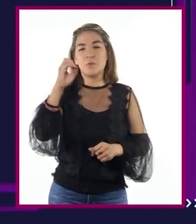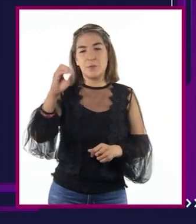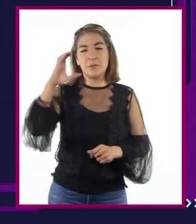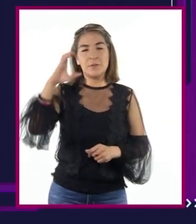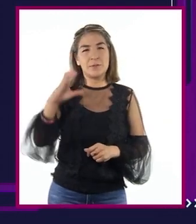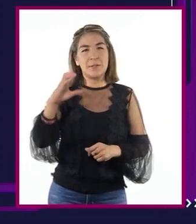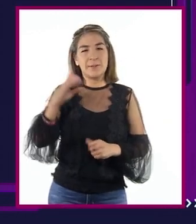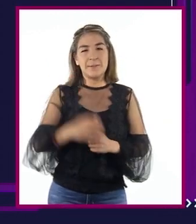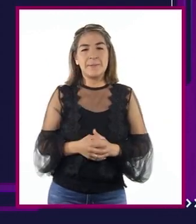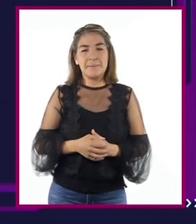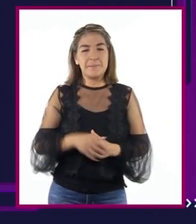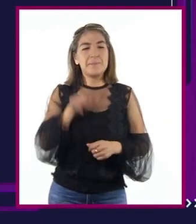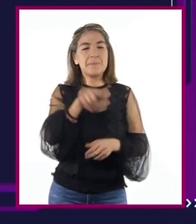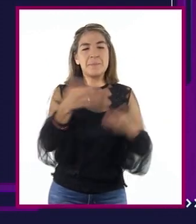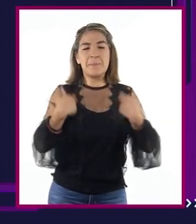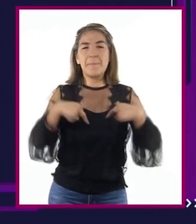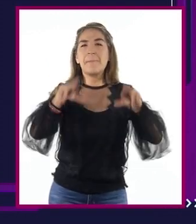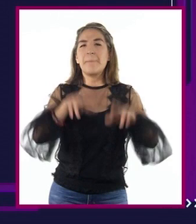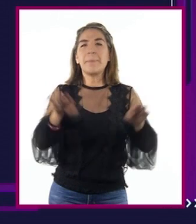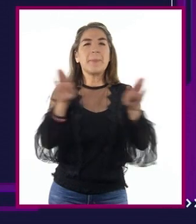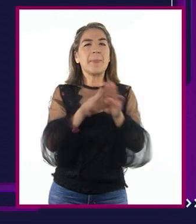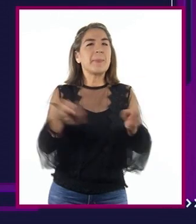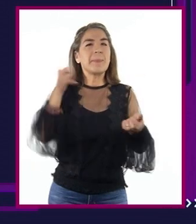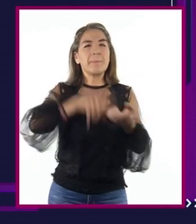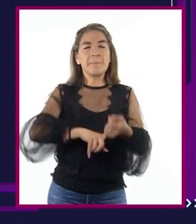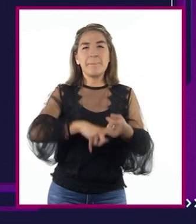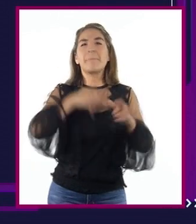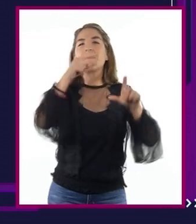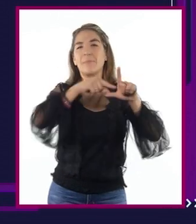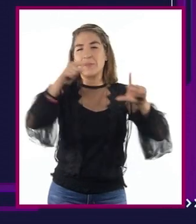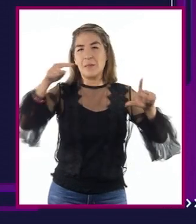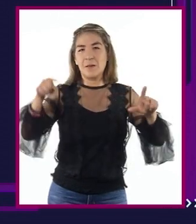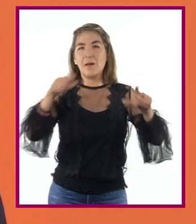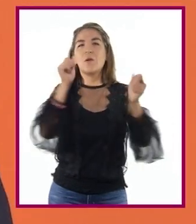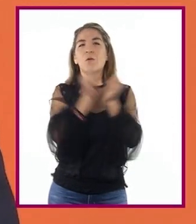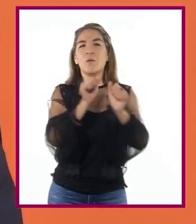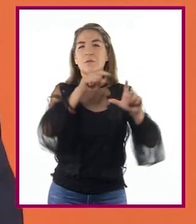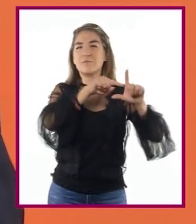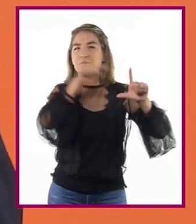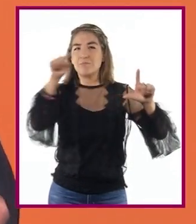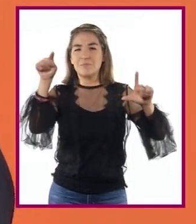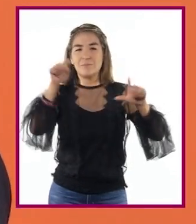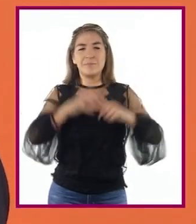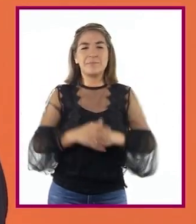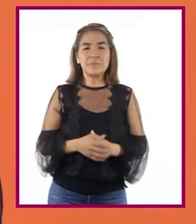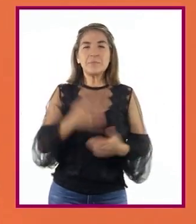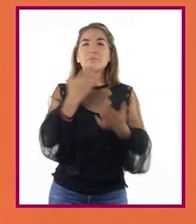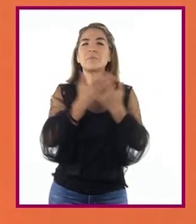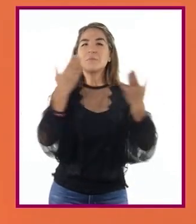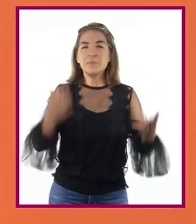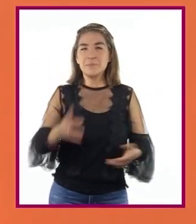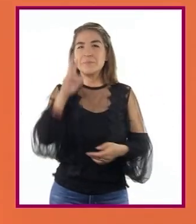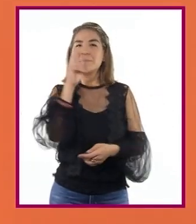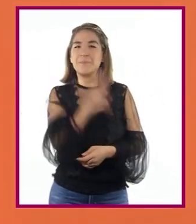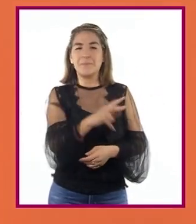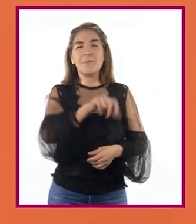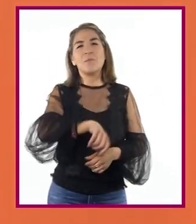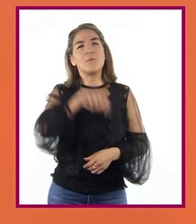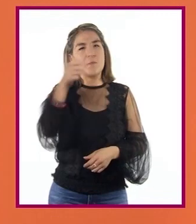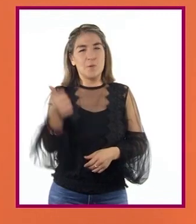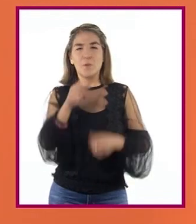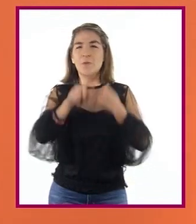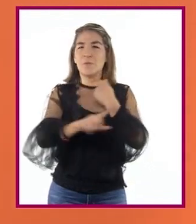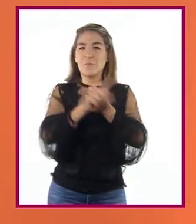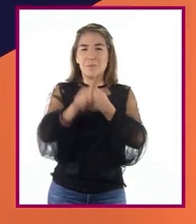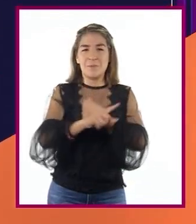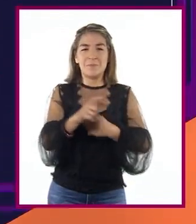Celsius. Representa lo anterior mediante una gráfica de líneas. Ahora veamos la siguiente